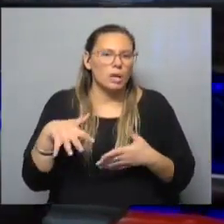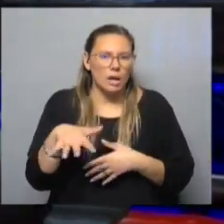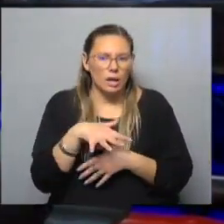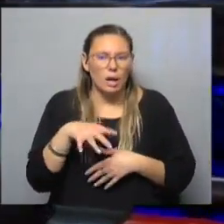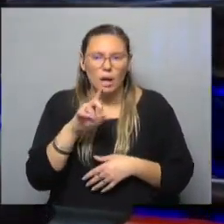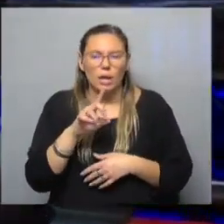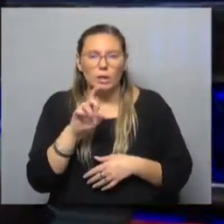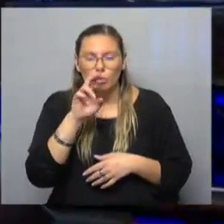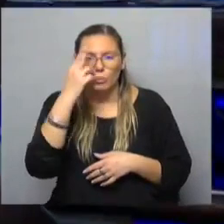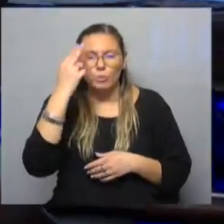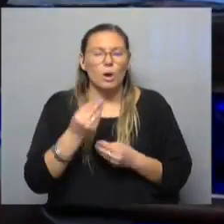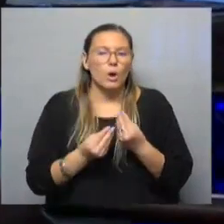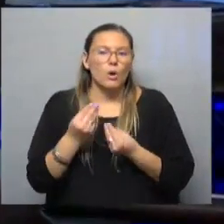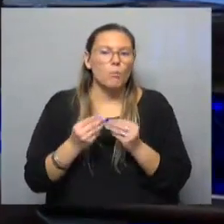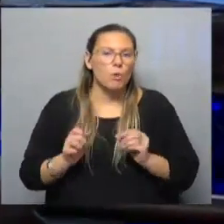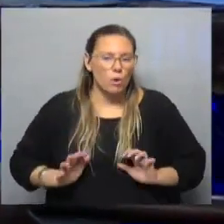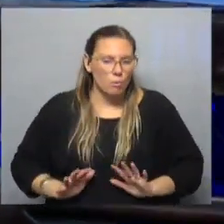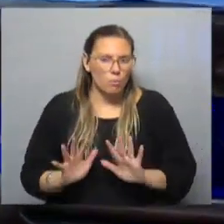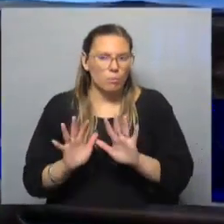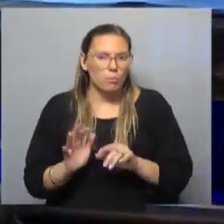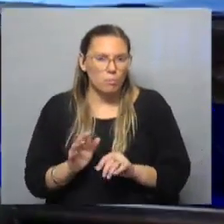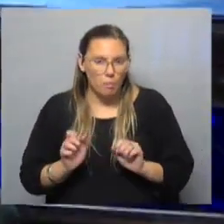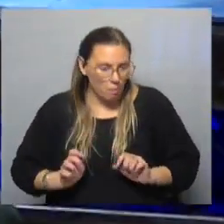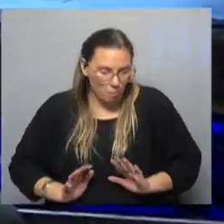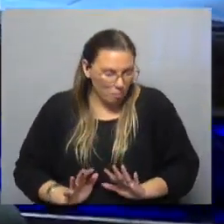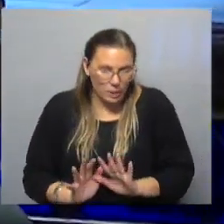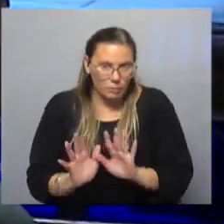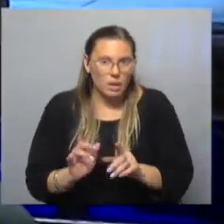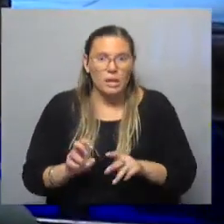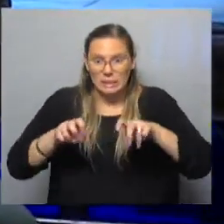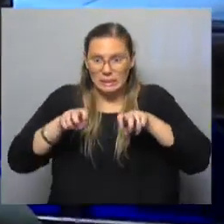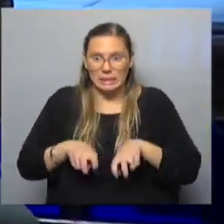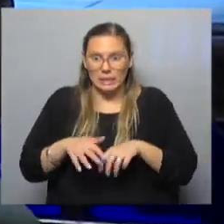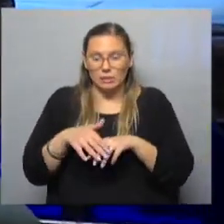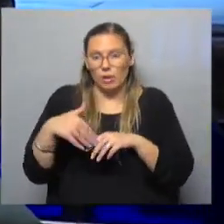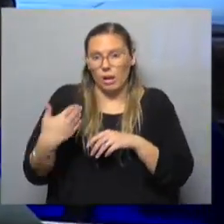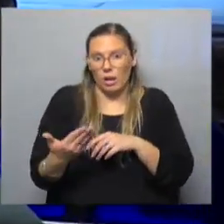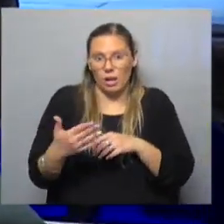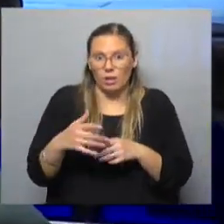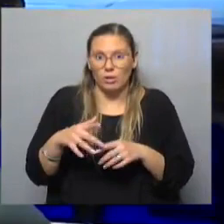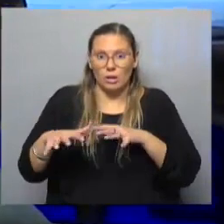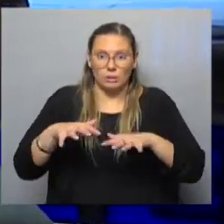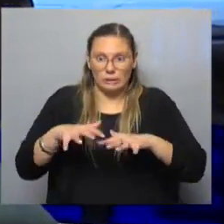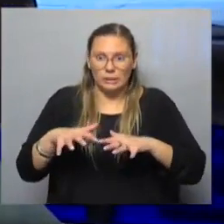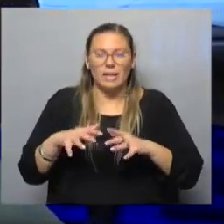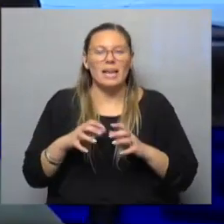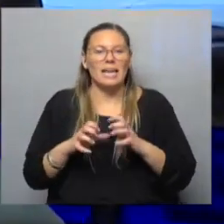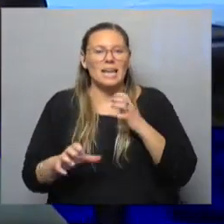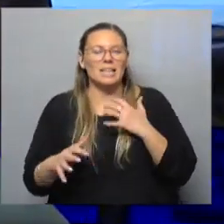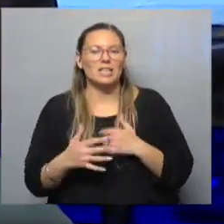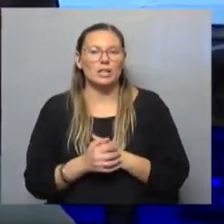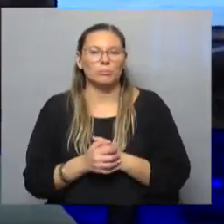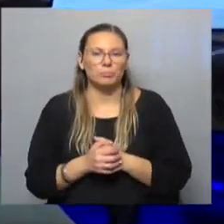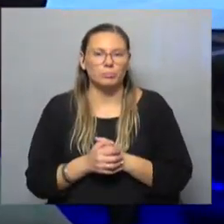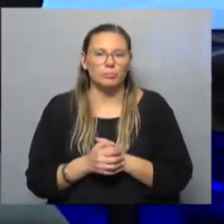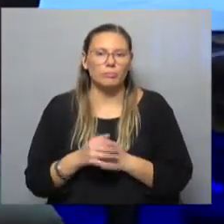Uruguay. Y bueno, ¿cómo son los preparativos? Estamos en la previa, sentaditos acá al lado del lugar donde va a vibrar esa energía del boxeo.